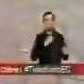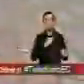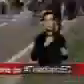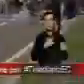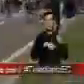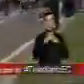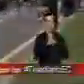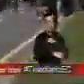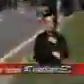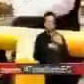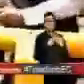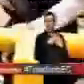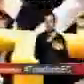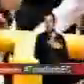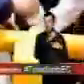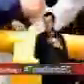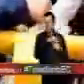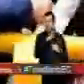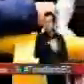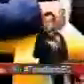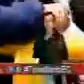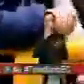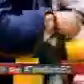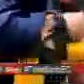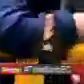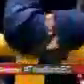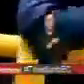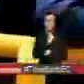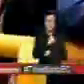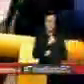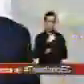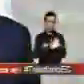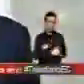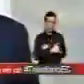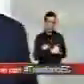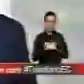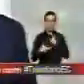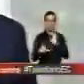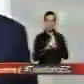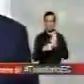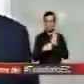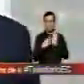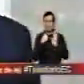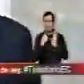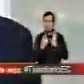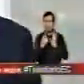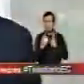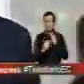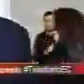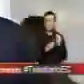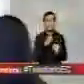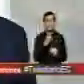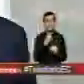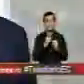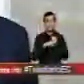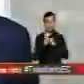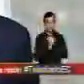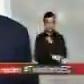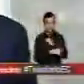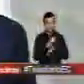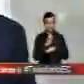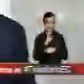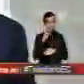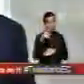debe asegurar que cumpla la condena en Ecuador para luego ser deportado a su país de origen. La ley lo que señala es que debe cumplir la pena